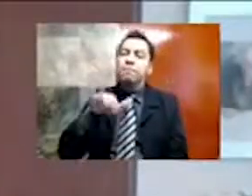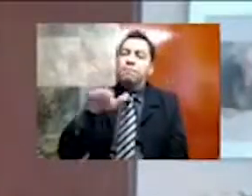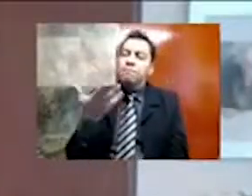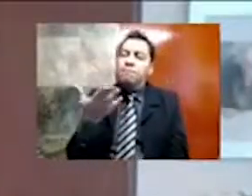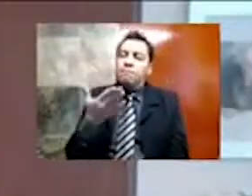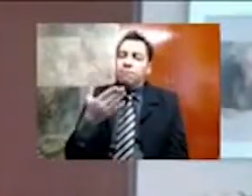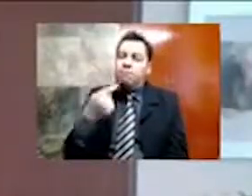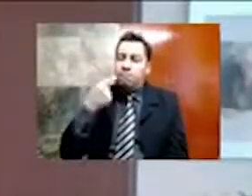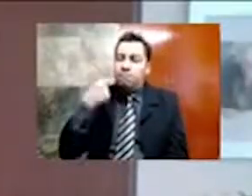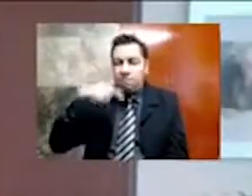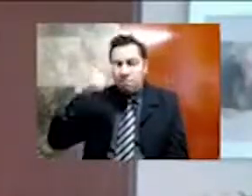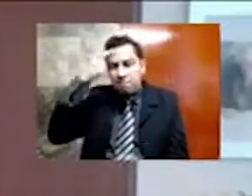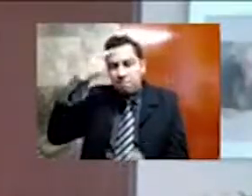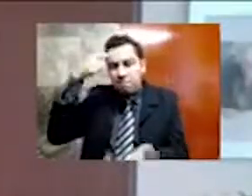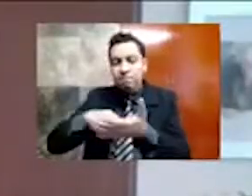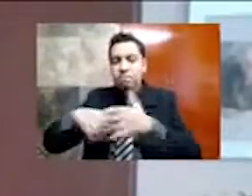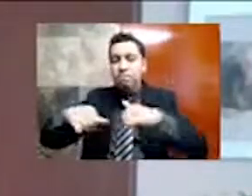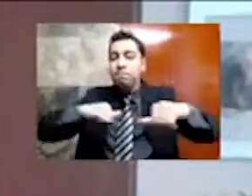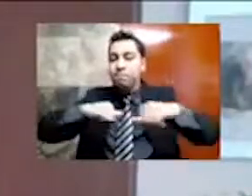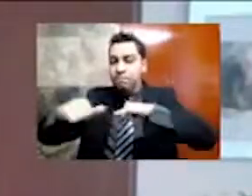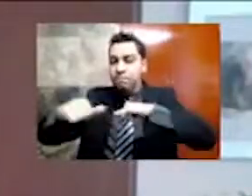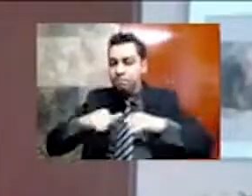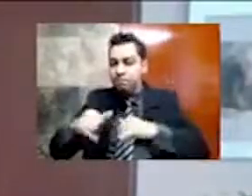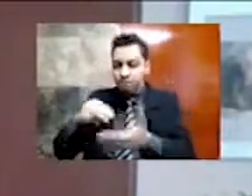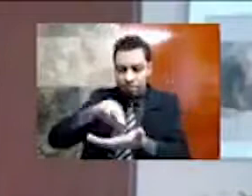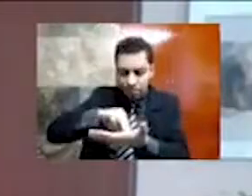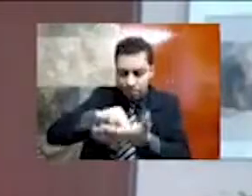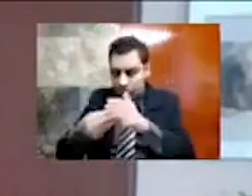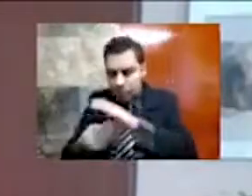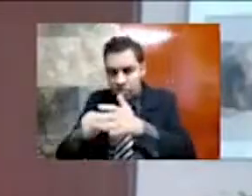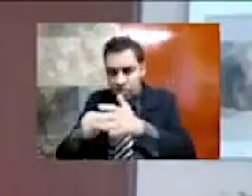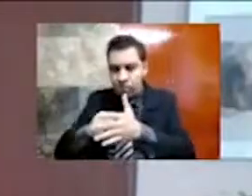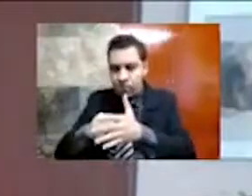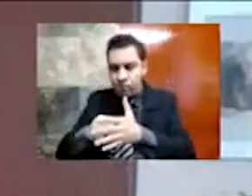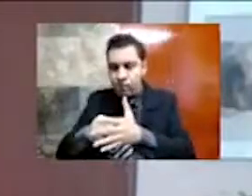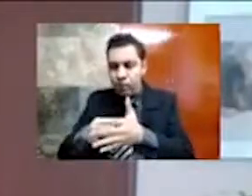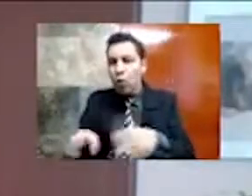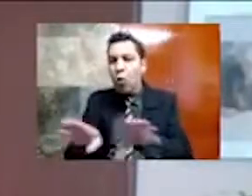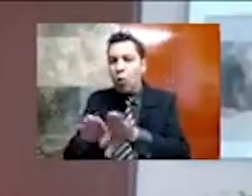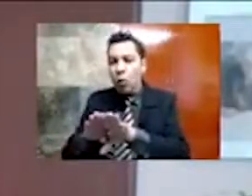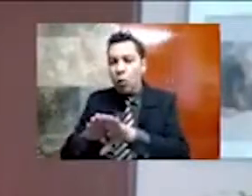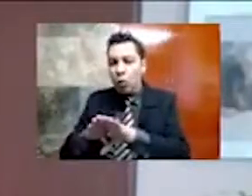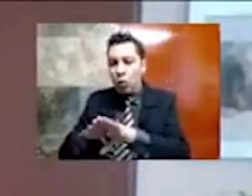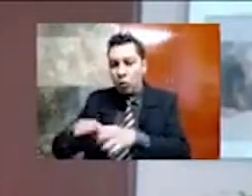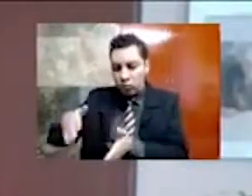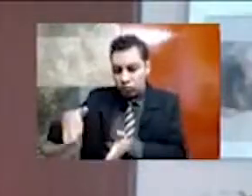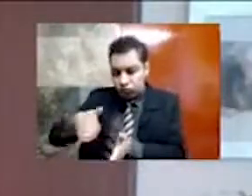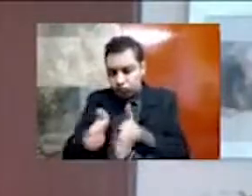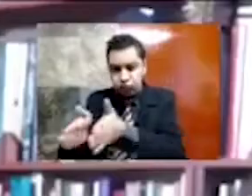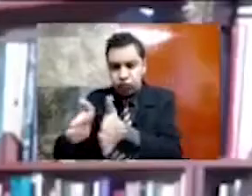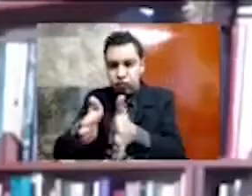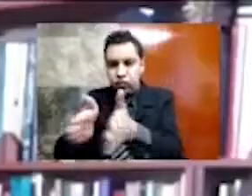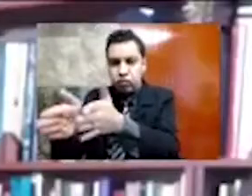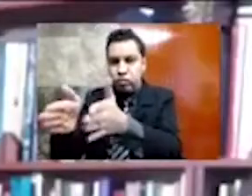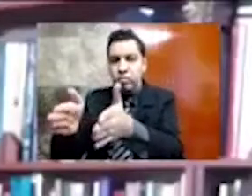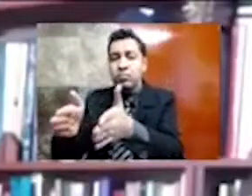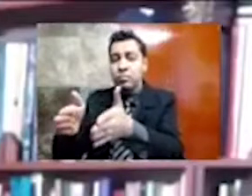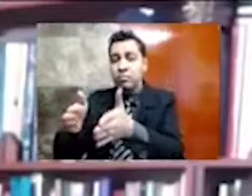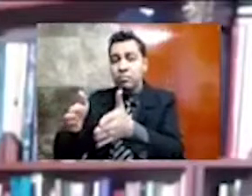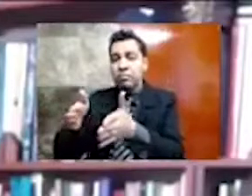geográficamente también era estratégico, ¿no? Porque ahí confluían muchas rutas en su momento. Y es un